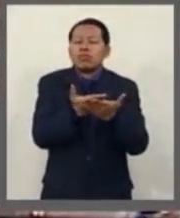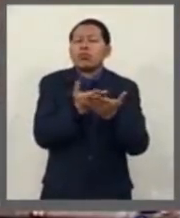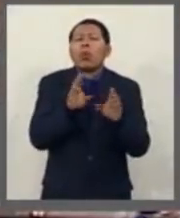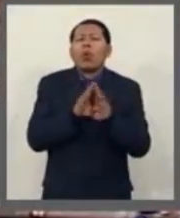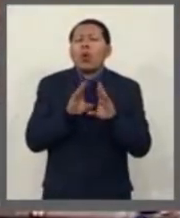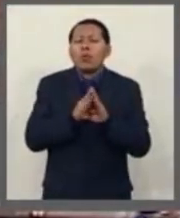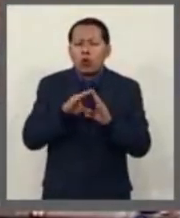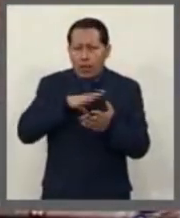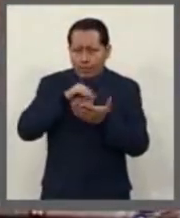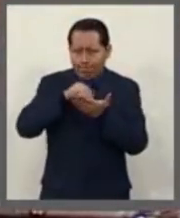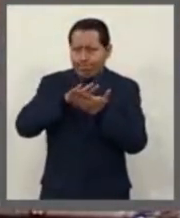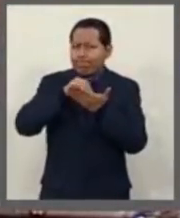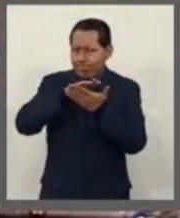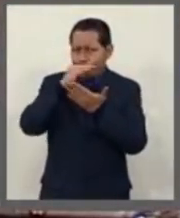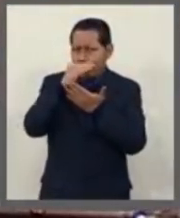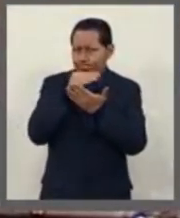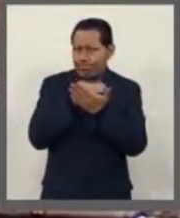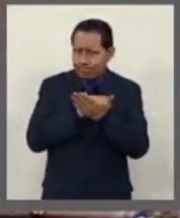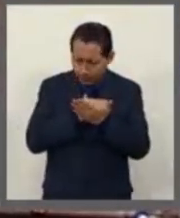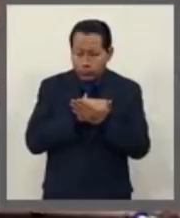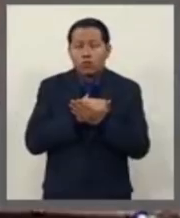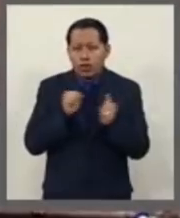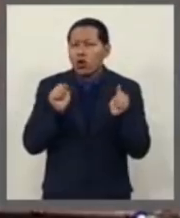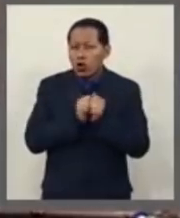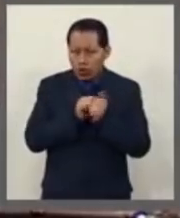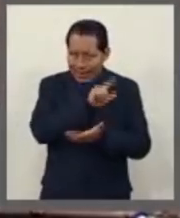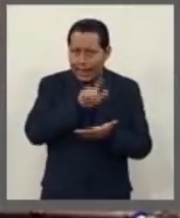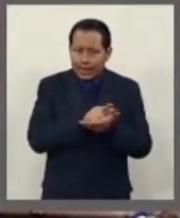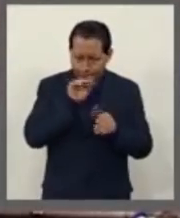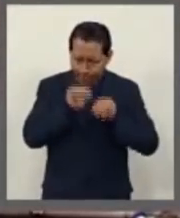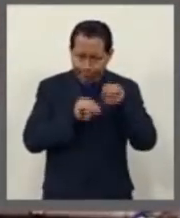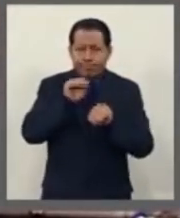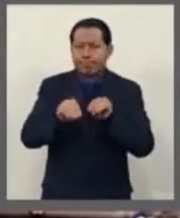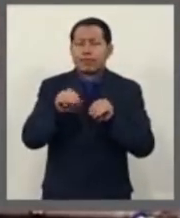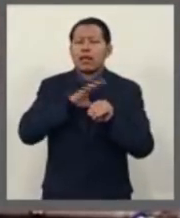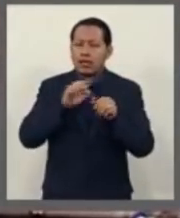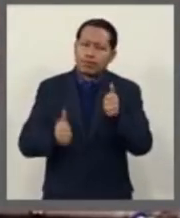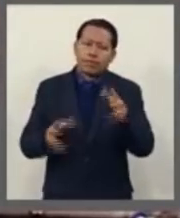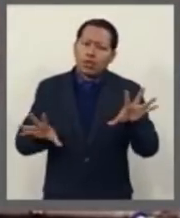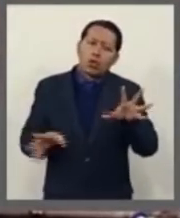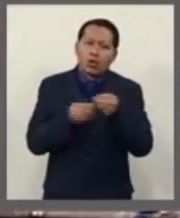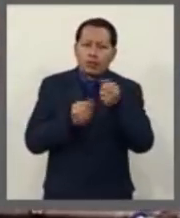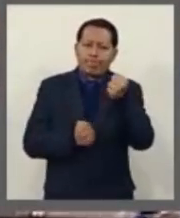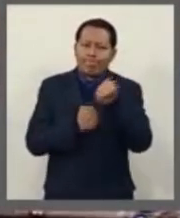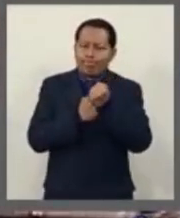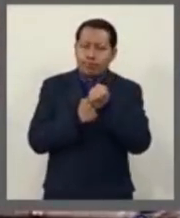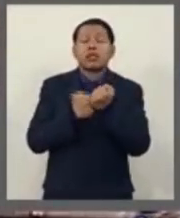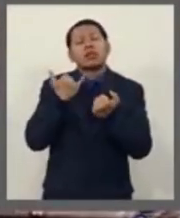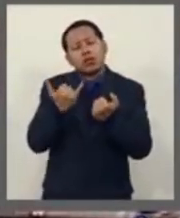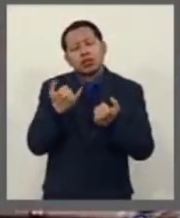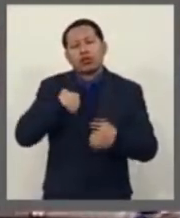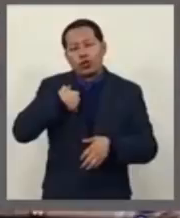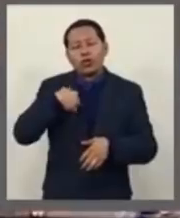completado en el cuerpo de esta solicitud señor presidente fundamentamos jurídicamente nuestra